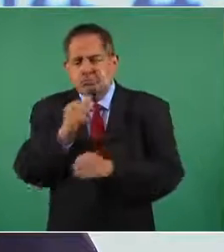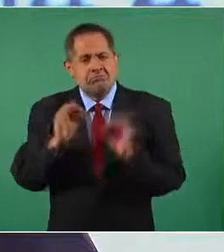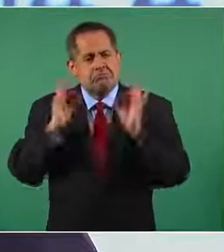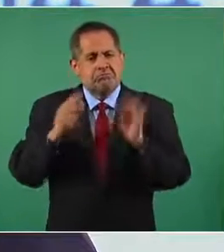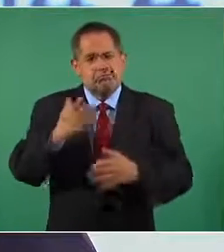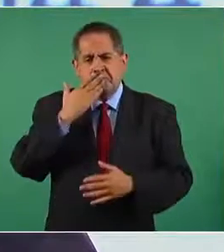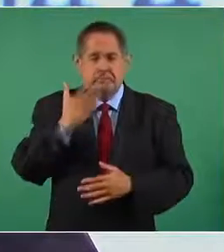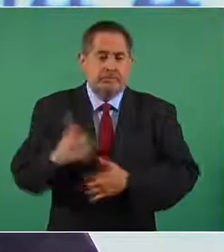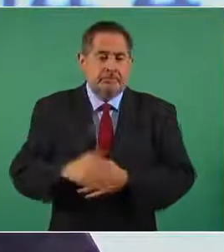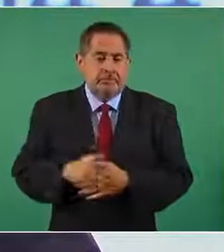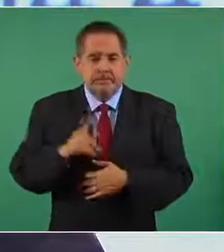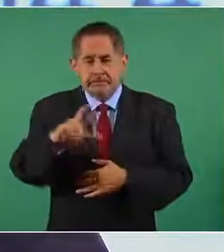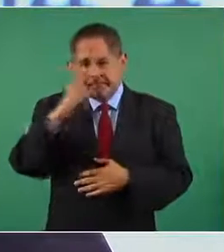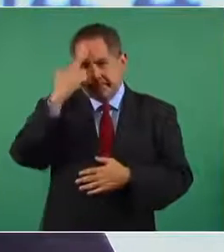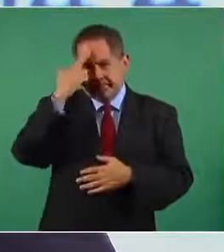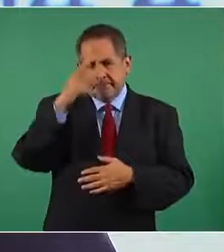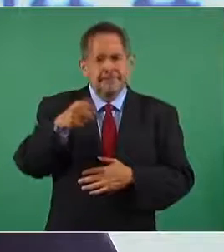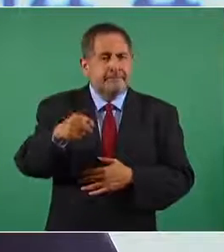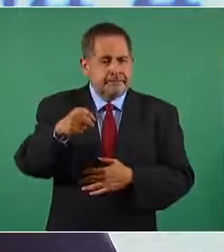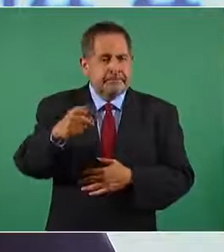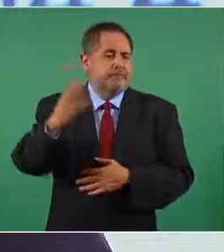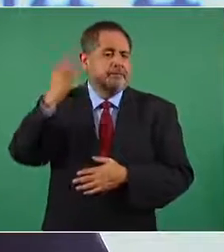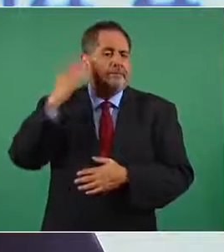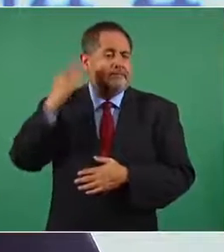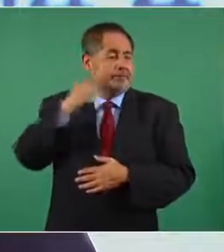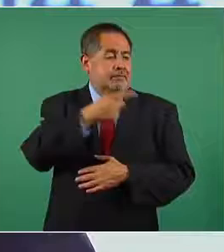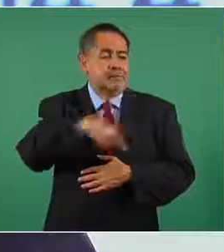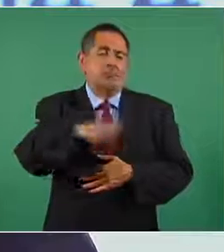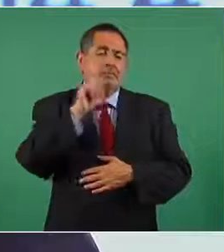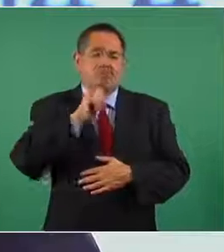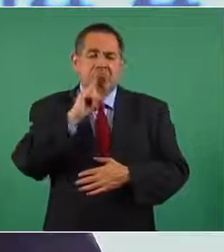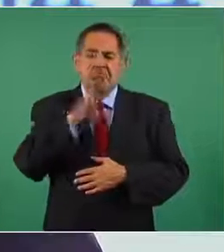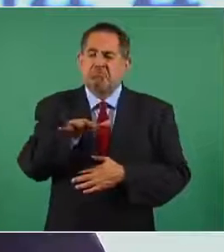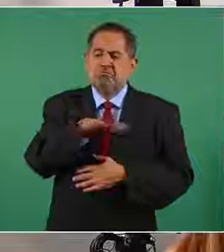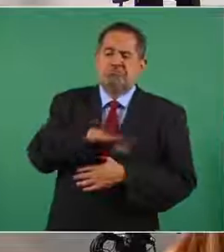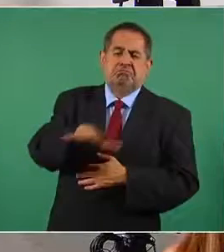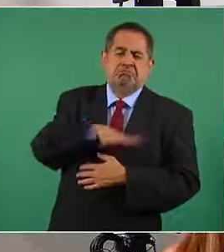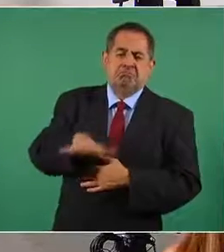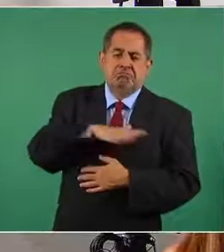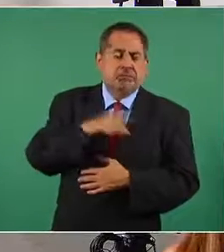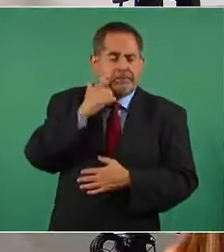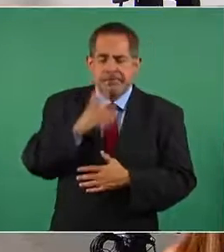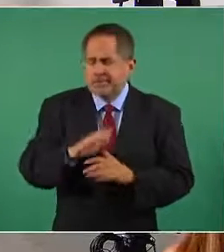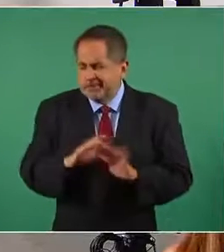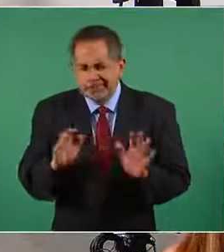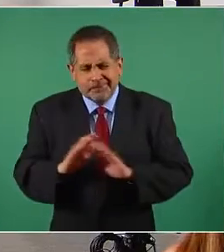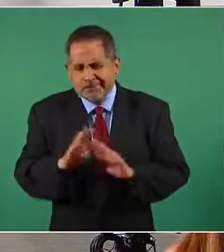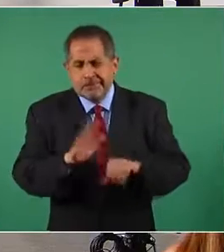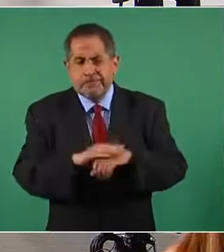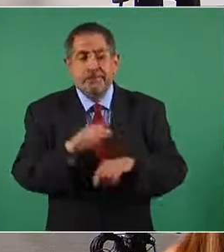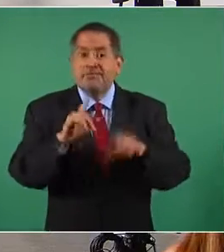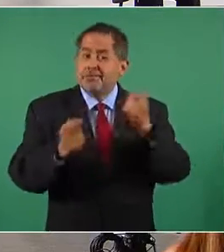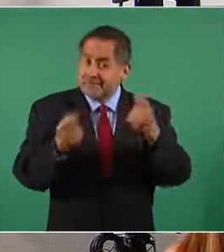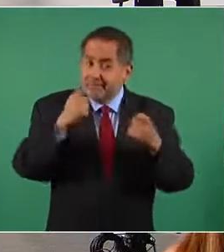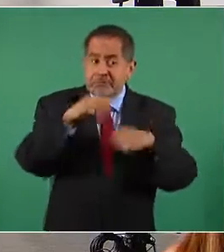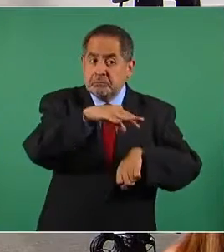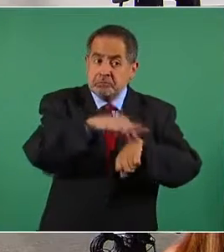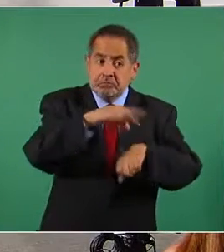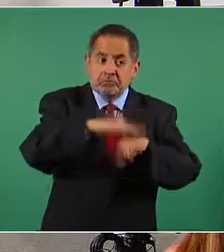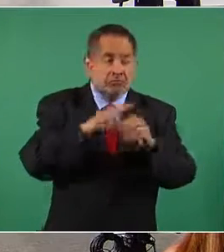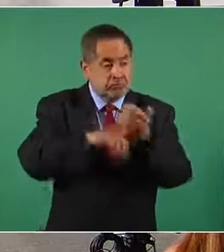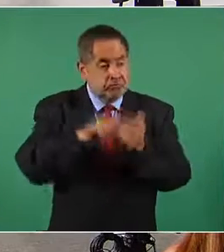hemos percibido cierta renuencia de mujeres embarazadas a vacunarse o incluso de sus médicos y médicas